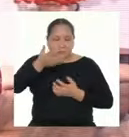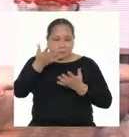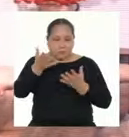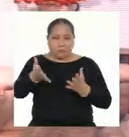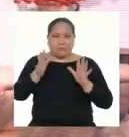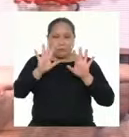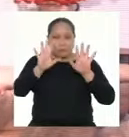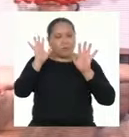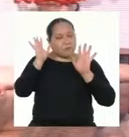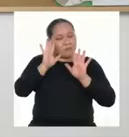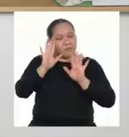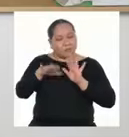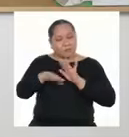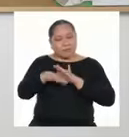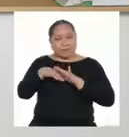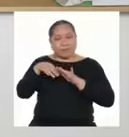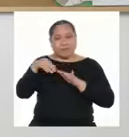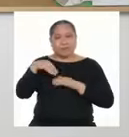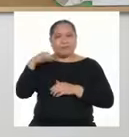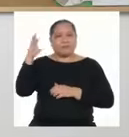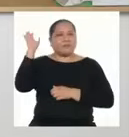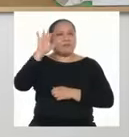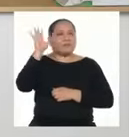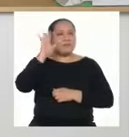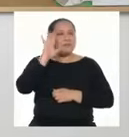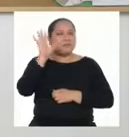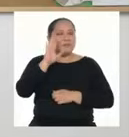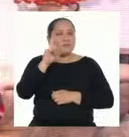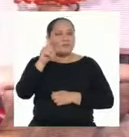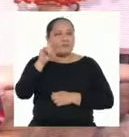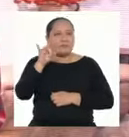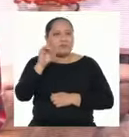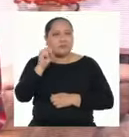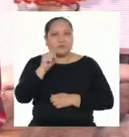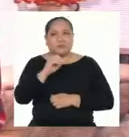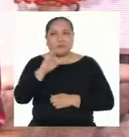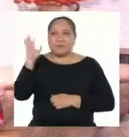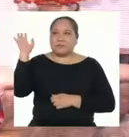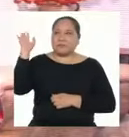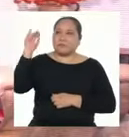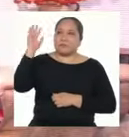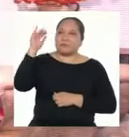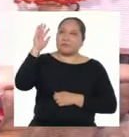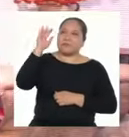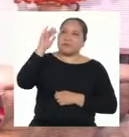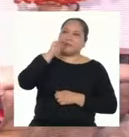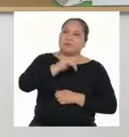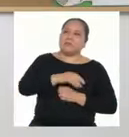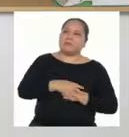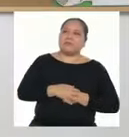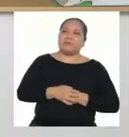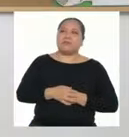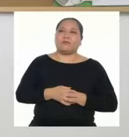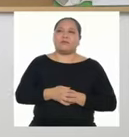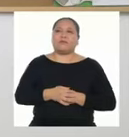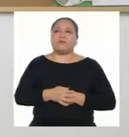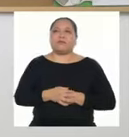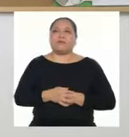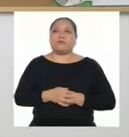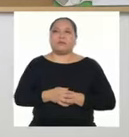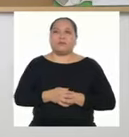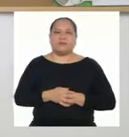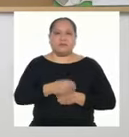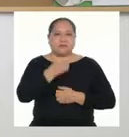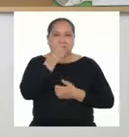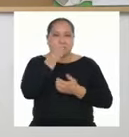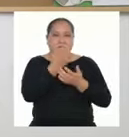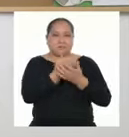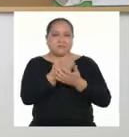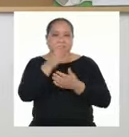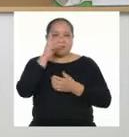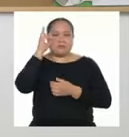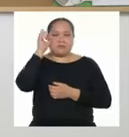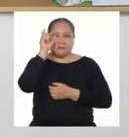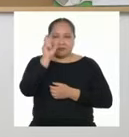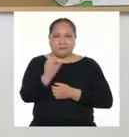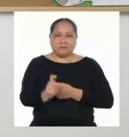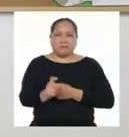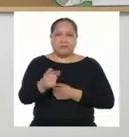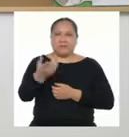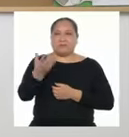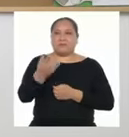así que los voy dejando. Hasta pronto, don Luis. ¡Chao, chao, chao! Muy buena persona el